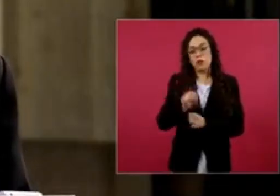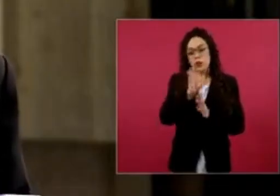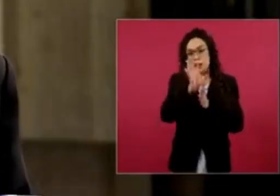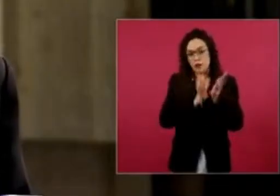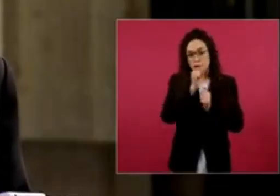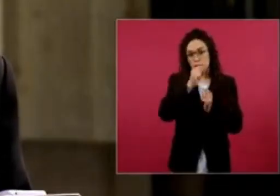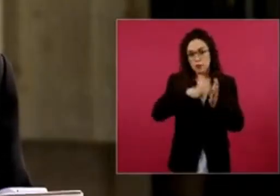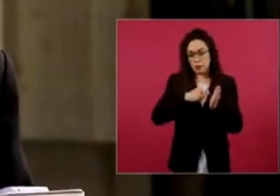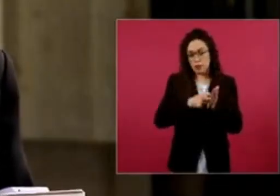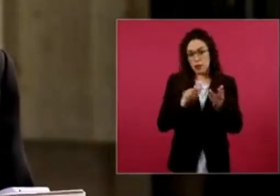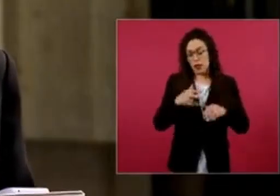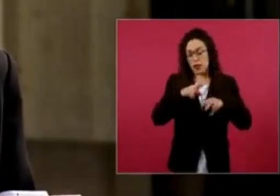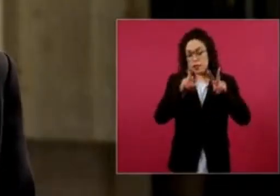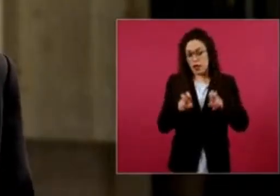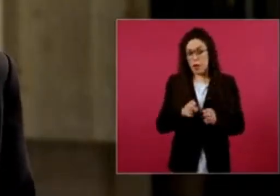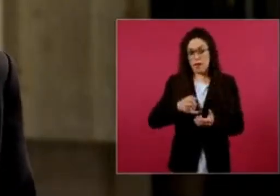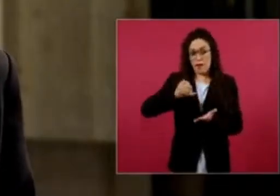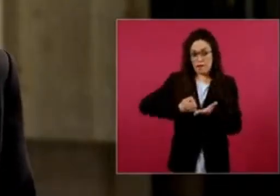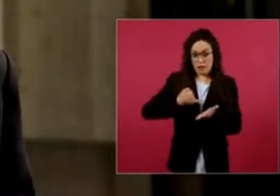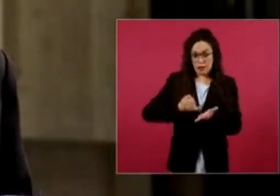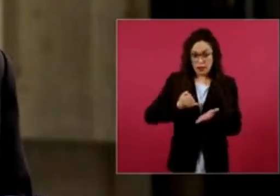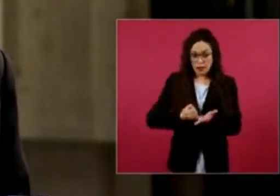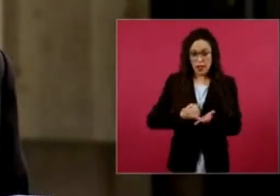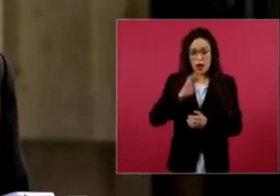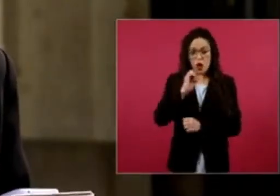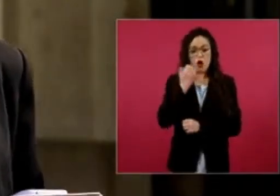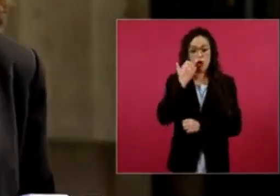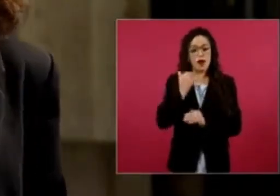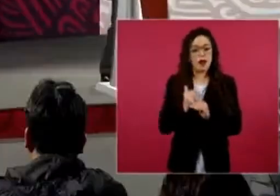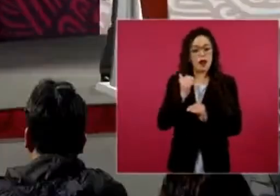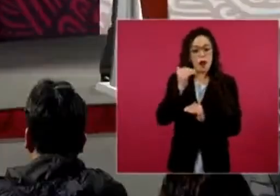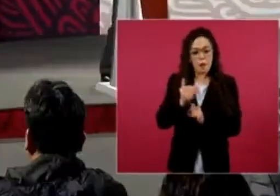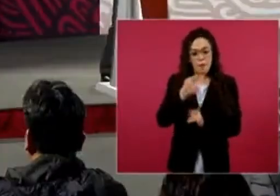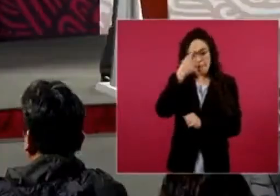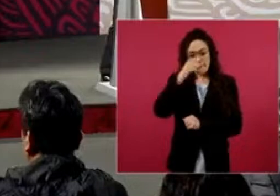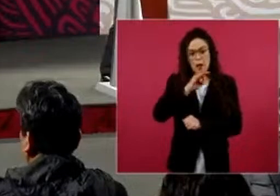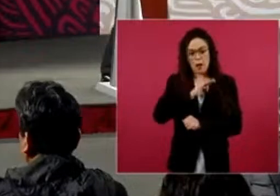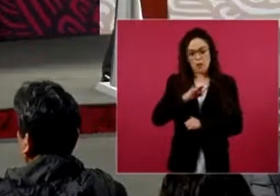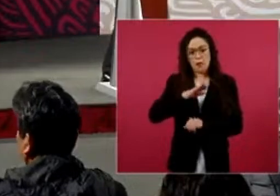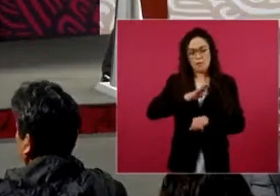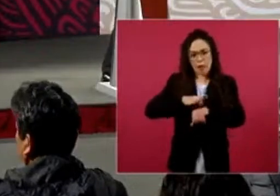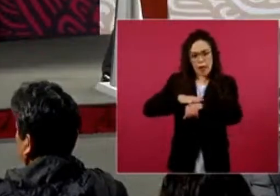debería analizar para aumentar la recaudación? Muchas gracias. Yo soy